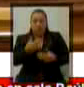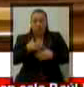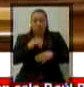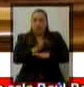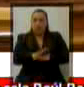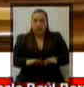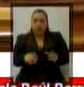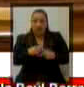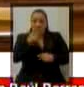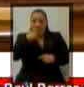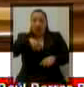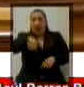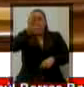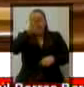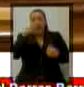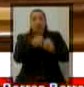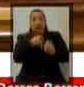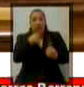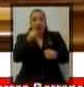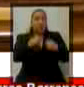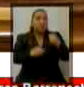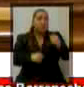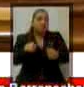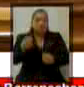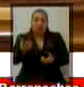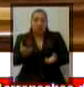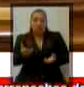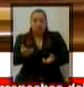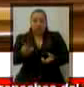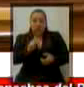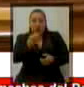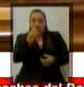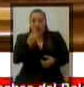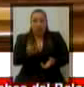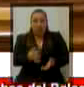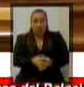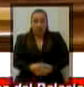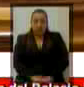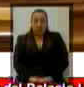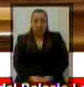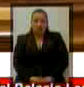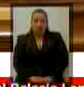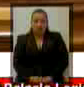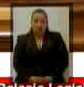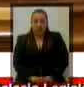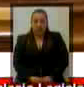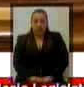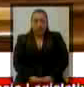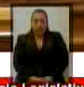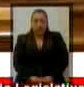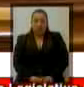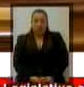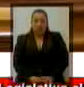Dos elefantes pelean, se meten los cachos el uno al otro, finalmente uno es vencido y se retira, y el otro acepta